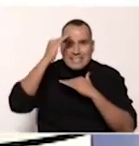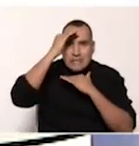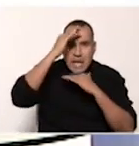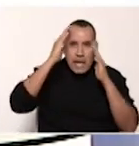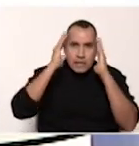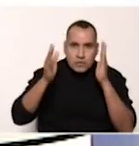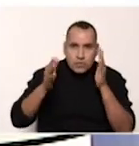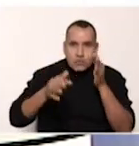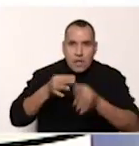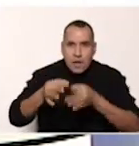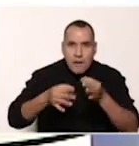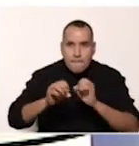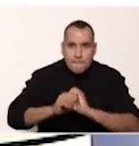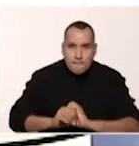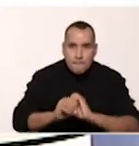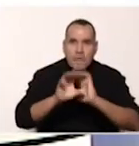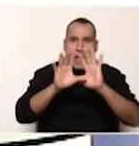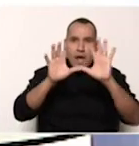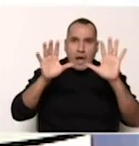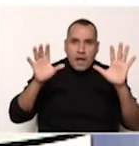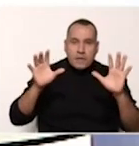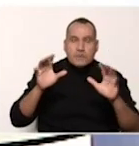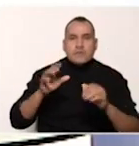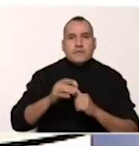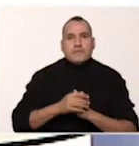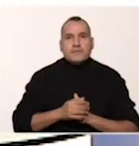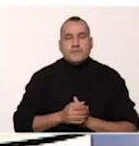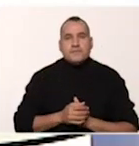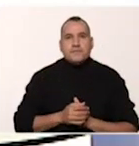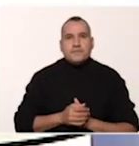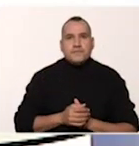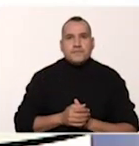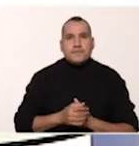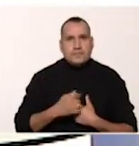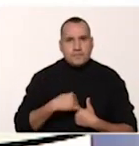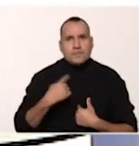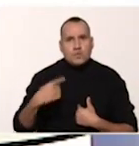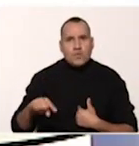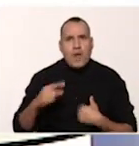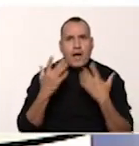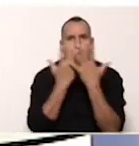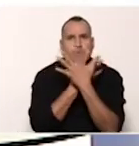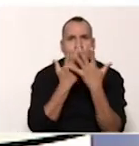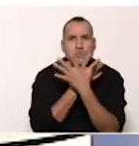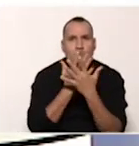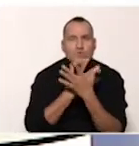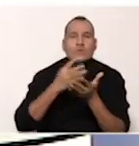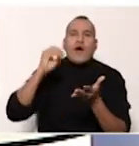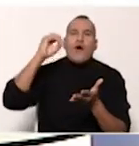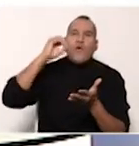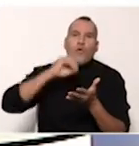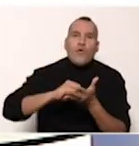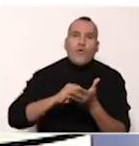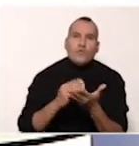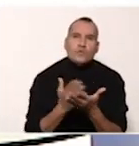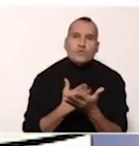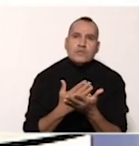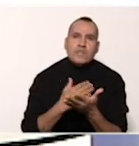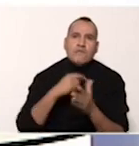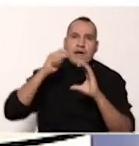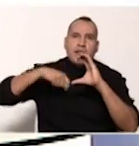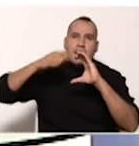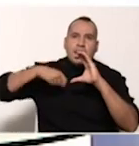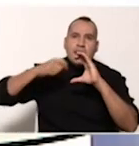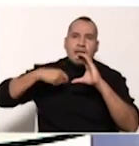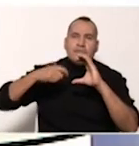la explicación dada por el docente. Si tiene dudas, volver a revisar el video que